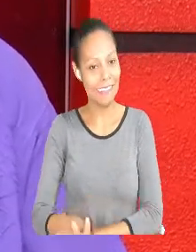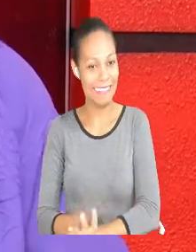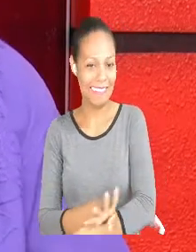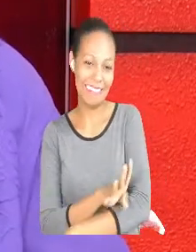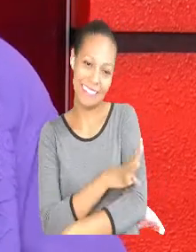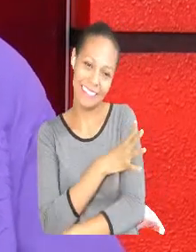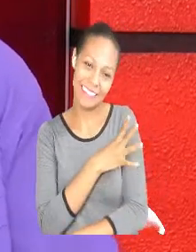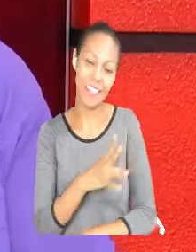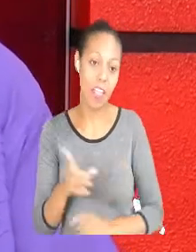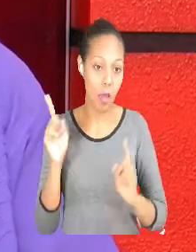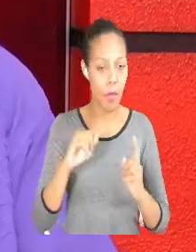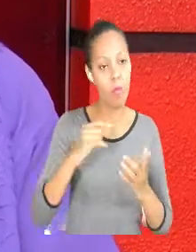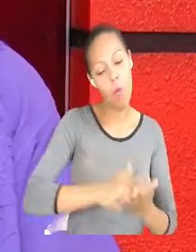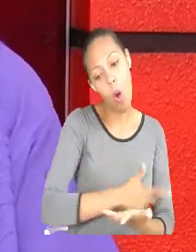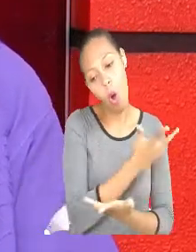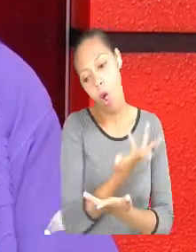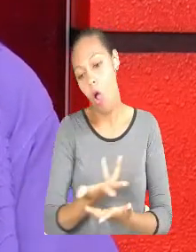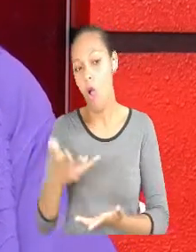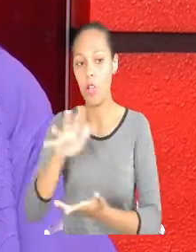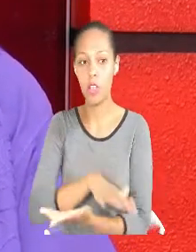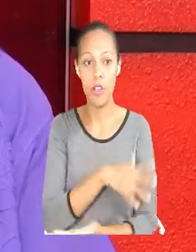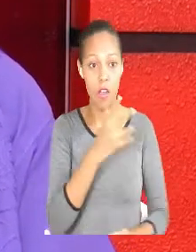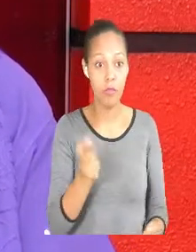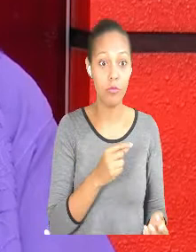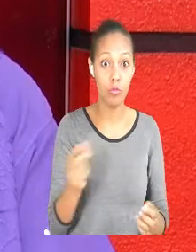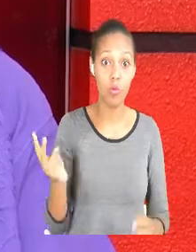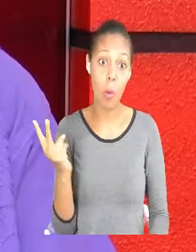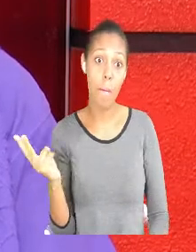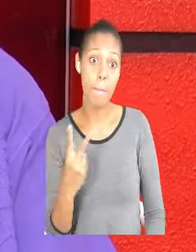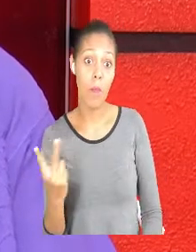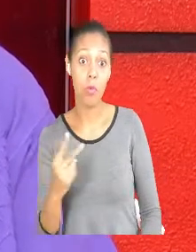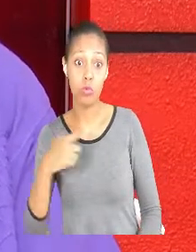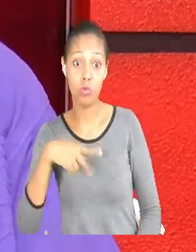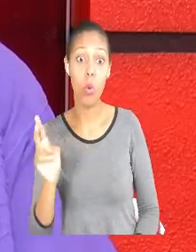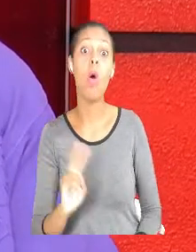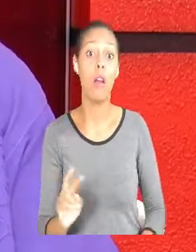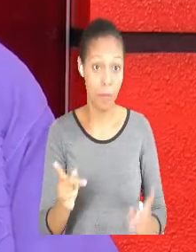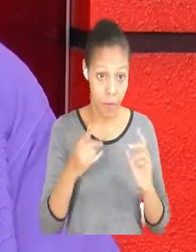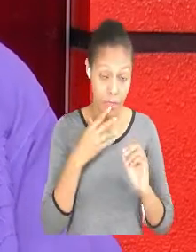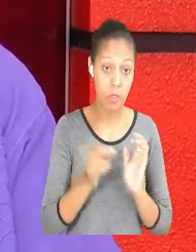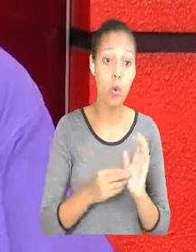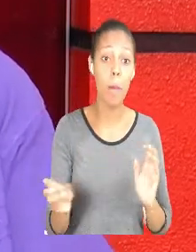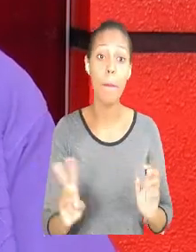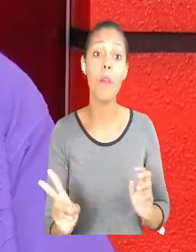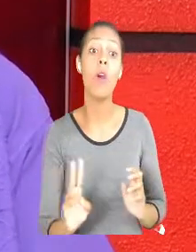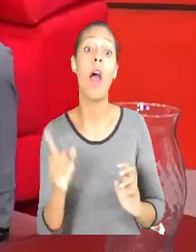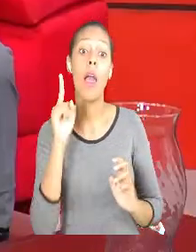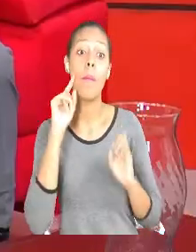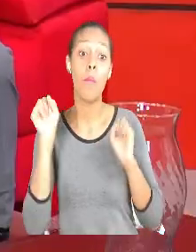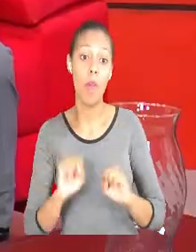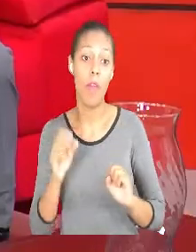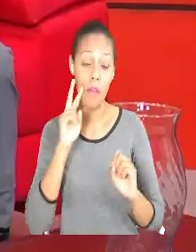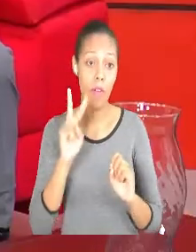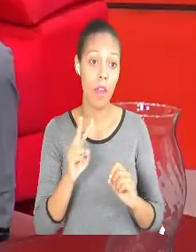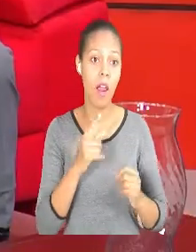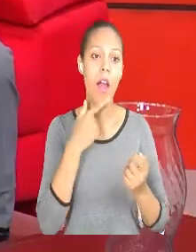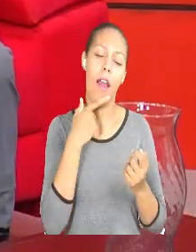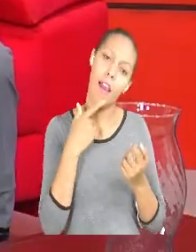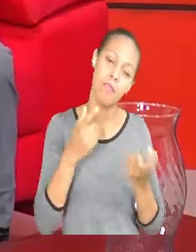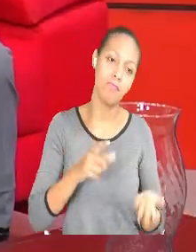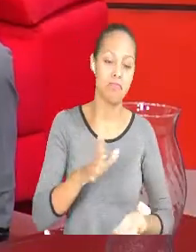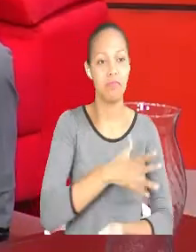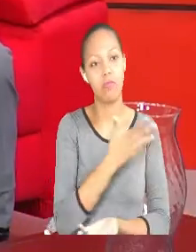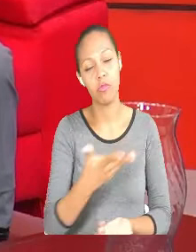Tenemos música en vivo, la gente, que chicos que han querido presentar sus grupos, quieren hacer algo, entonces les brindamos el espacio. Hemos